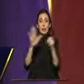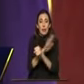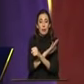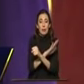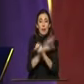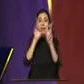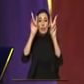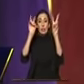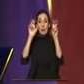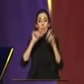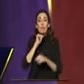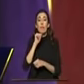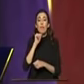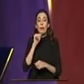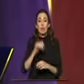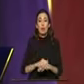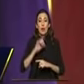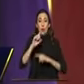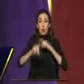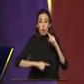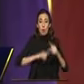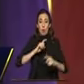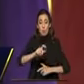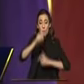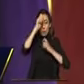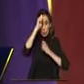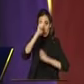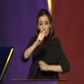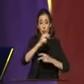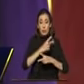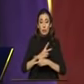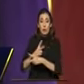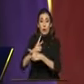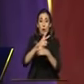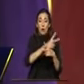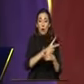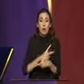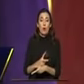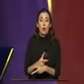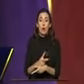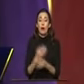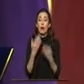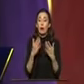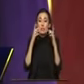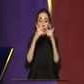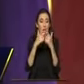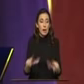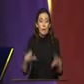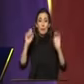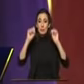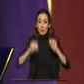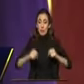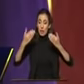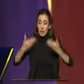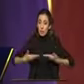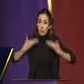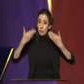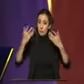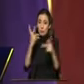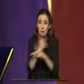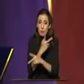pendiente. Si bien el derecho a la honra debe respetarse y protegerse, la privación de libertad es